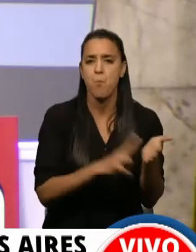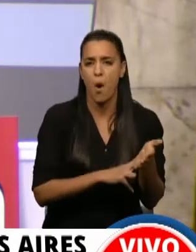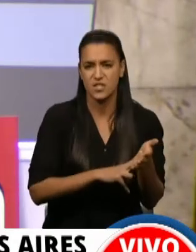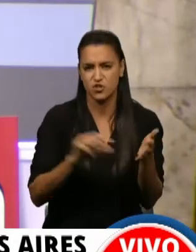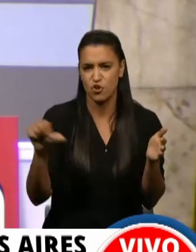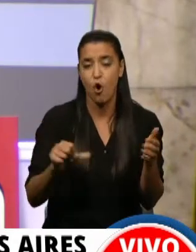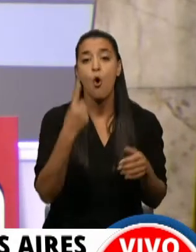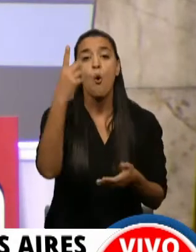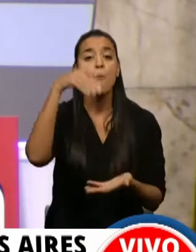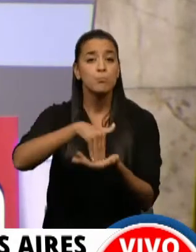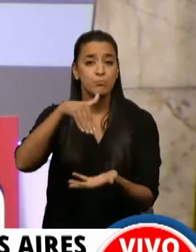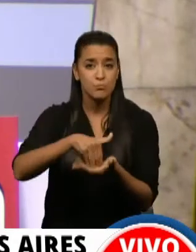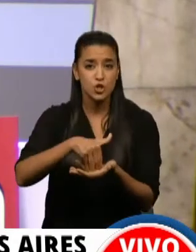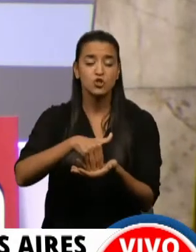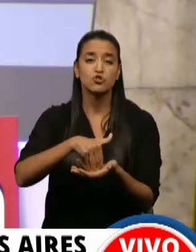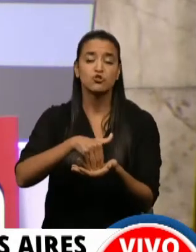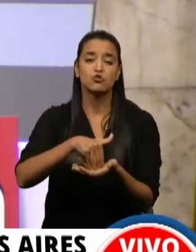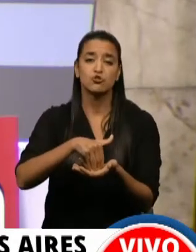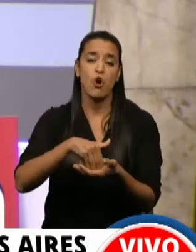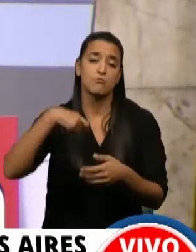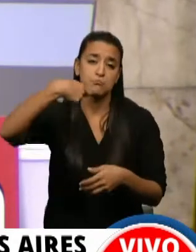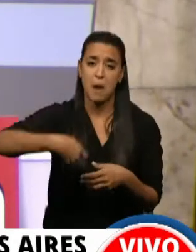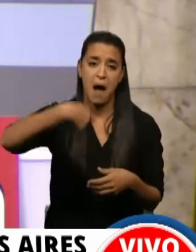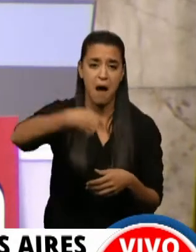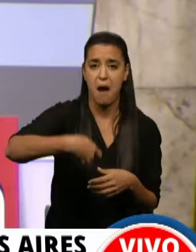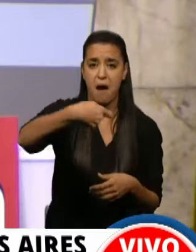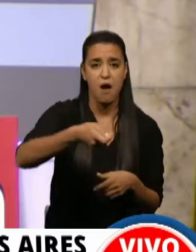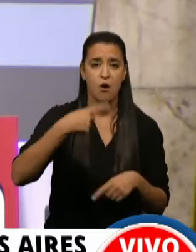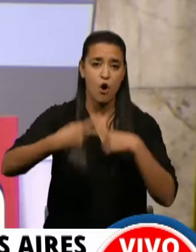Y hay otro millón que lo sigue pagando.